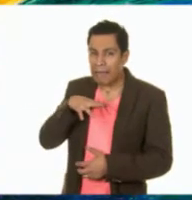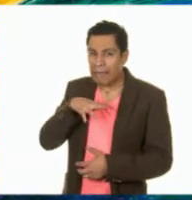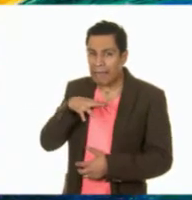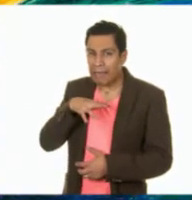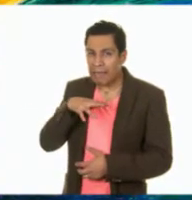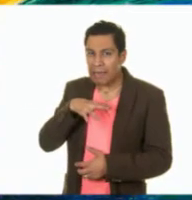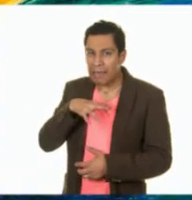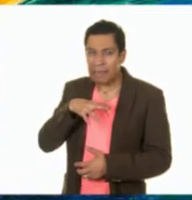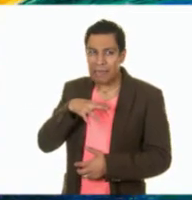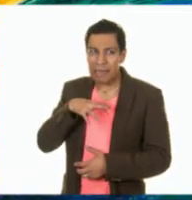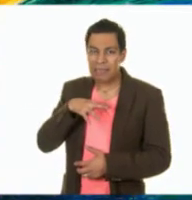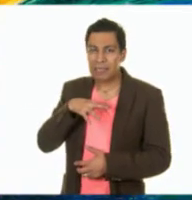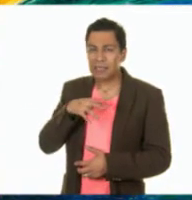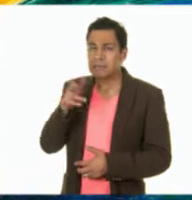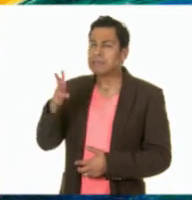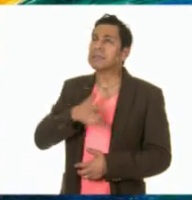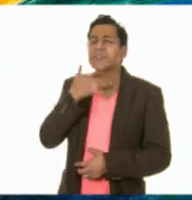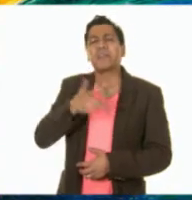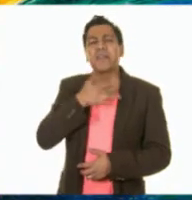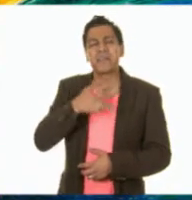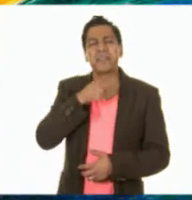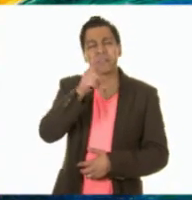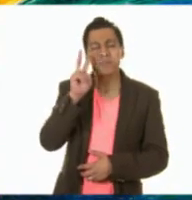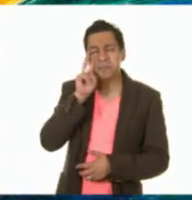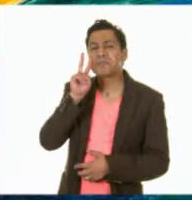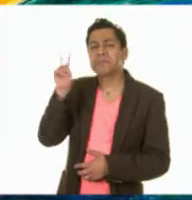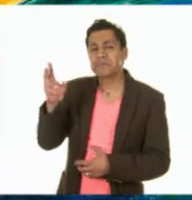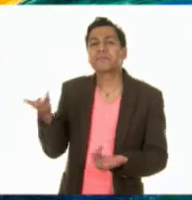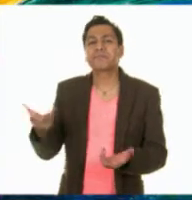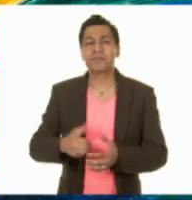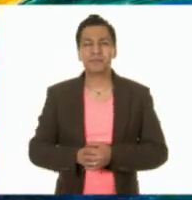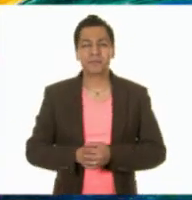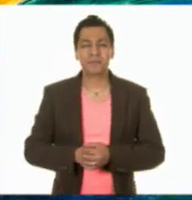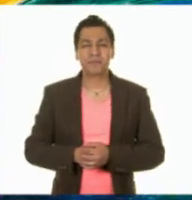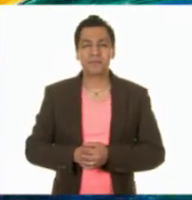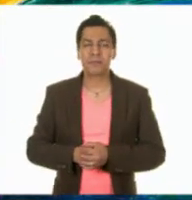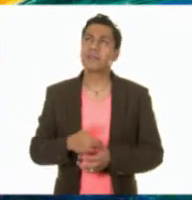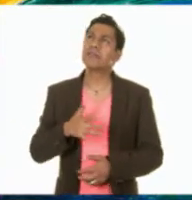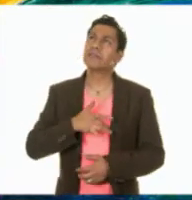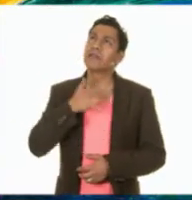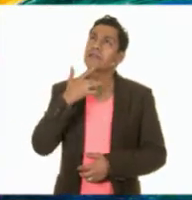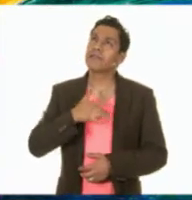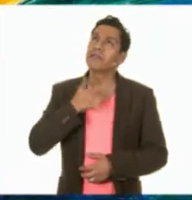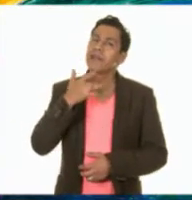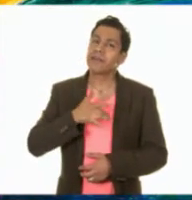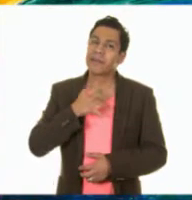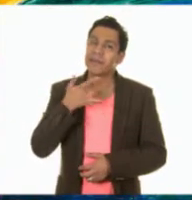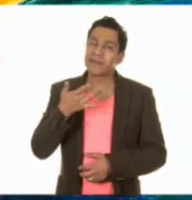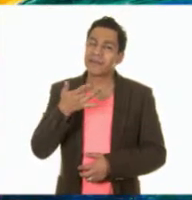árbol. ¿Qué te hace sentir? Me hace sentir